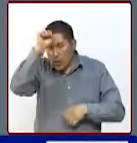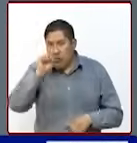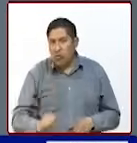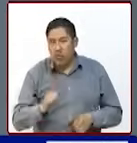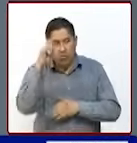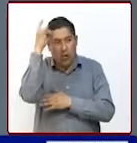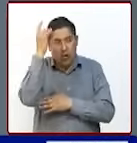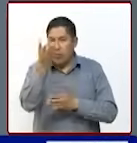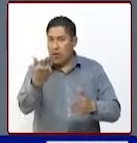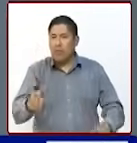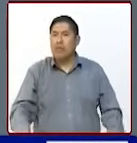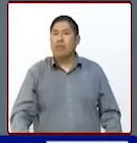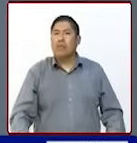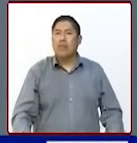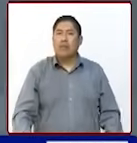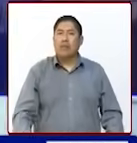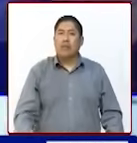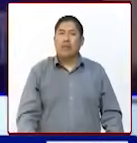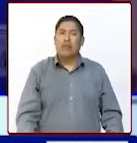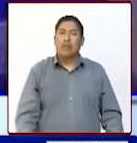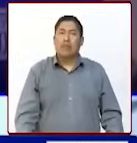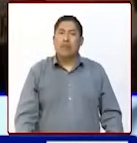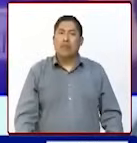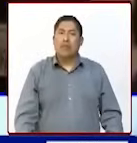del país? Valeria Autondo.